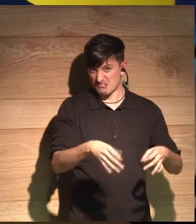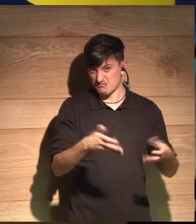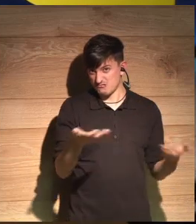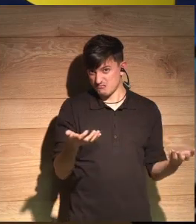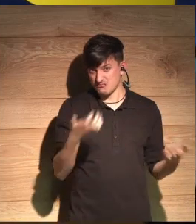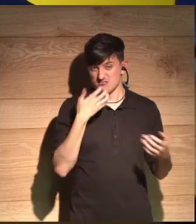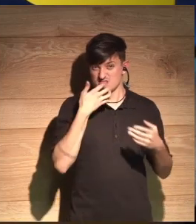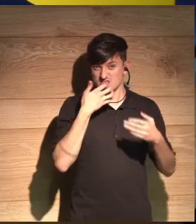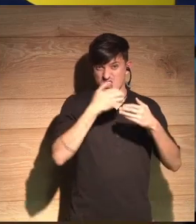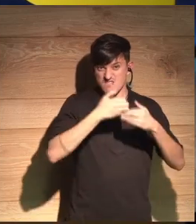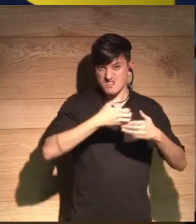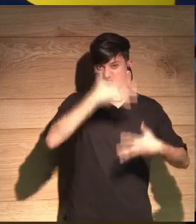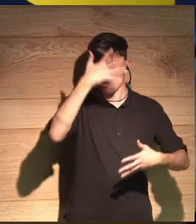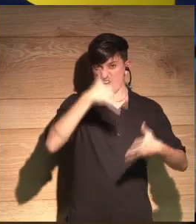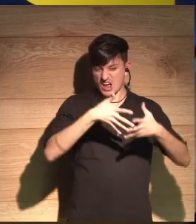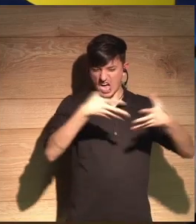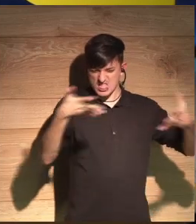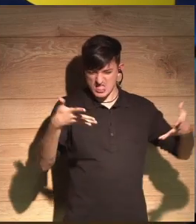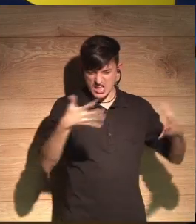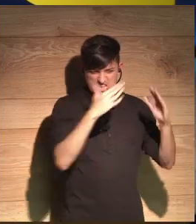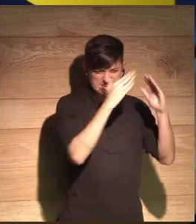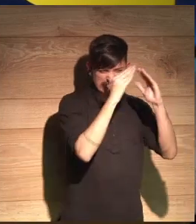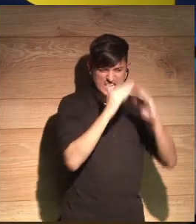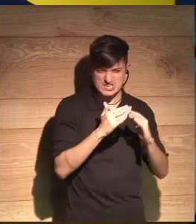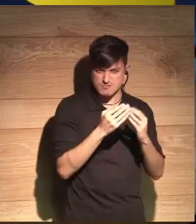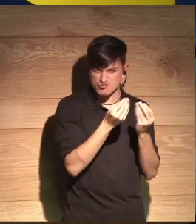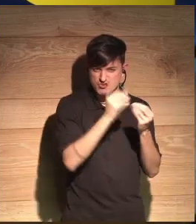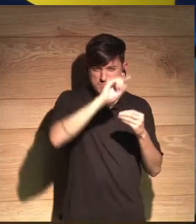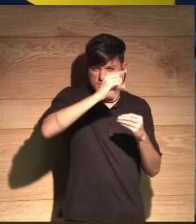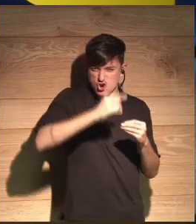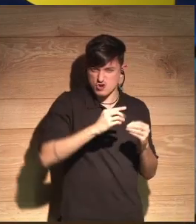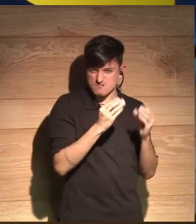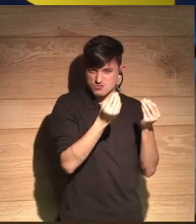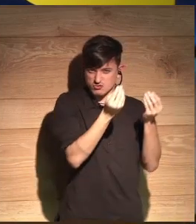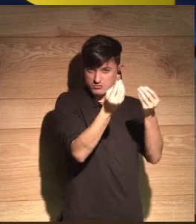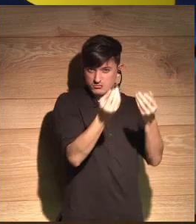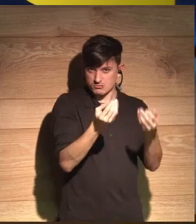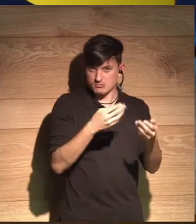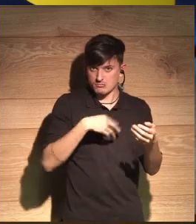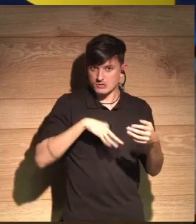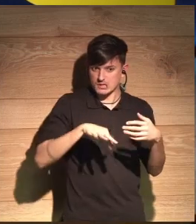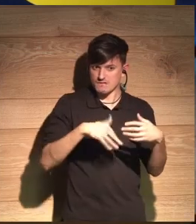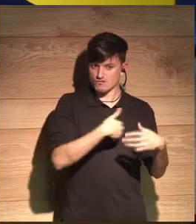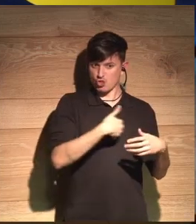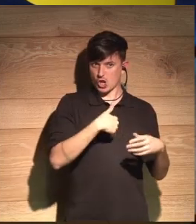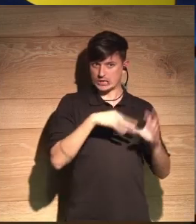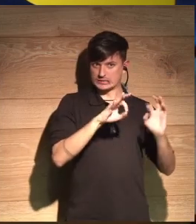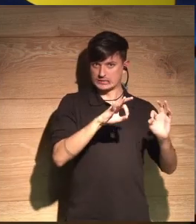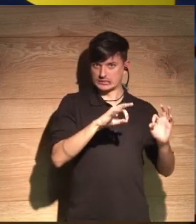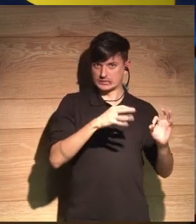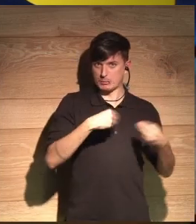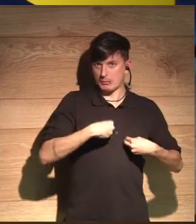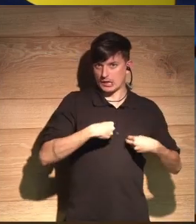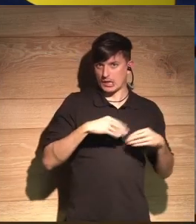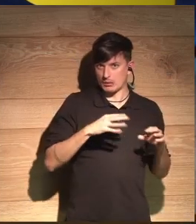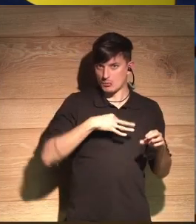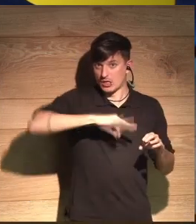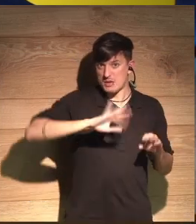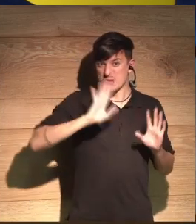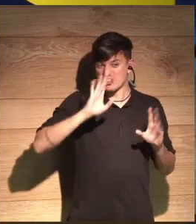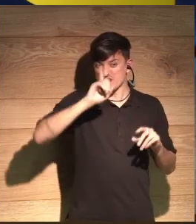edificio grande con muchas casas modestas claro que puede funcionar también como esa función pero también se vuelve